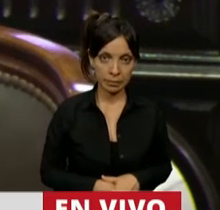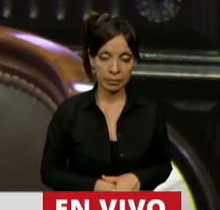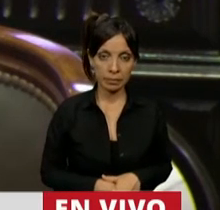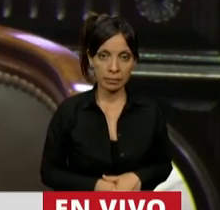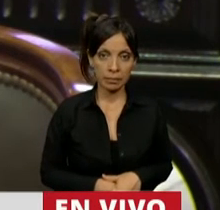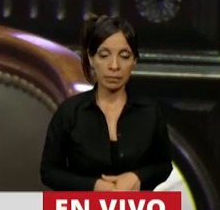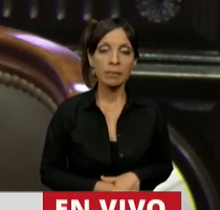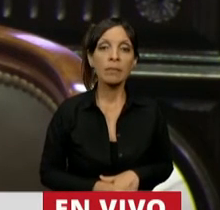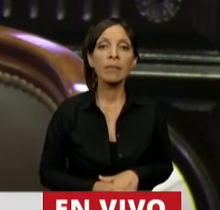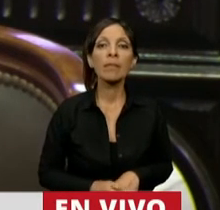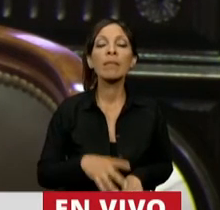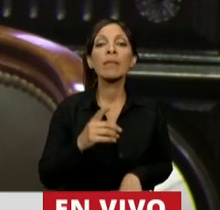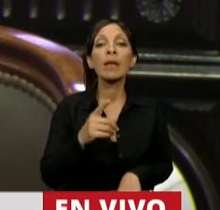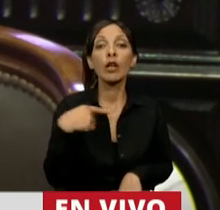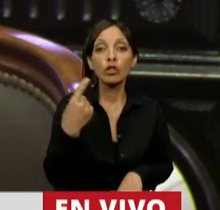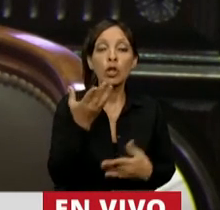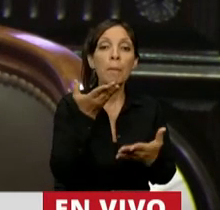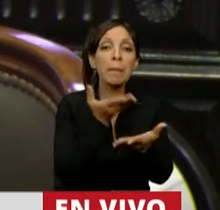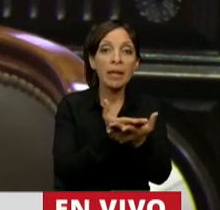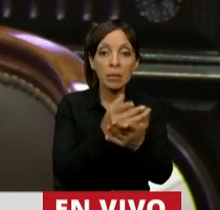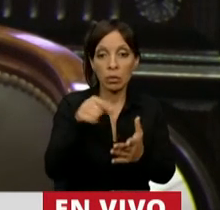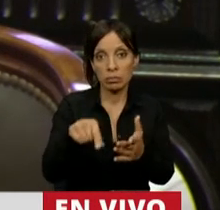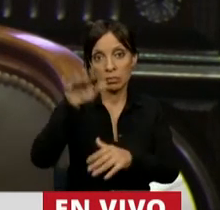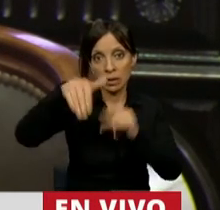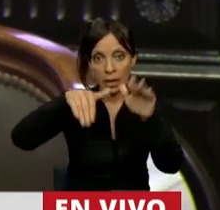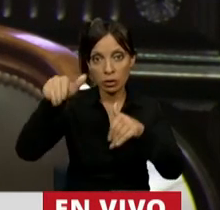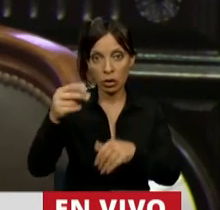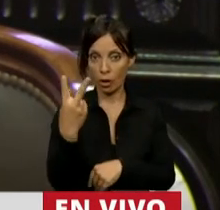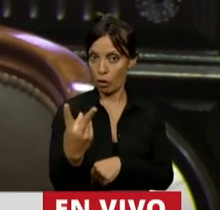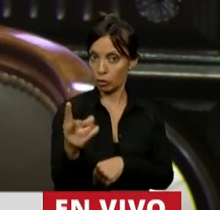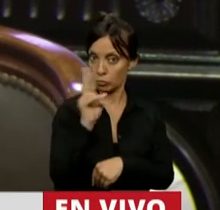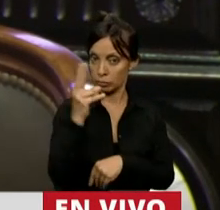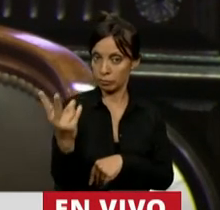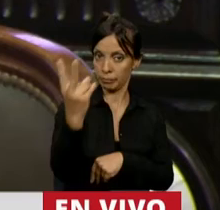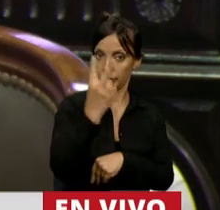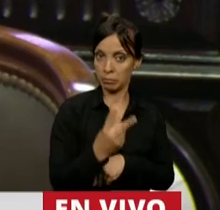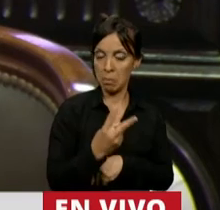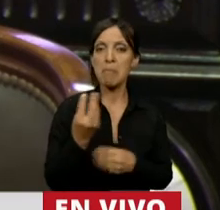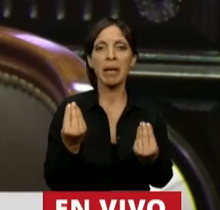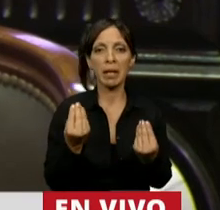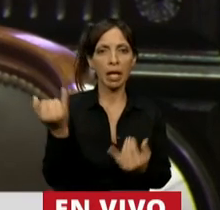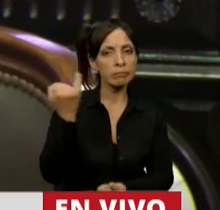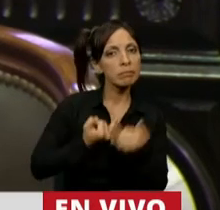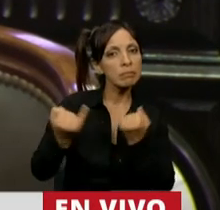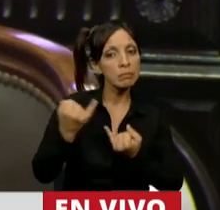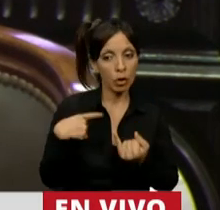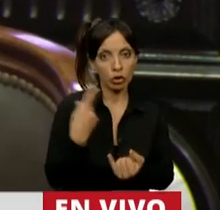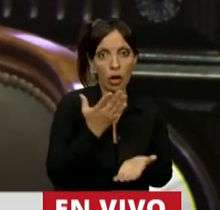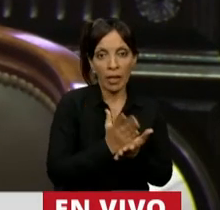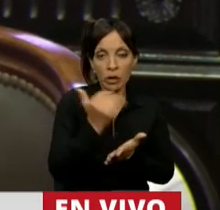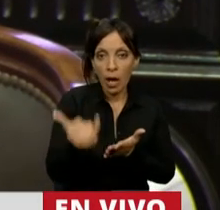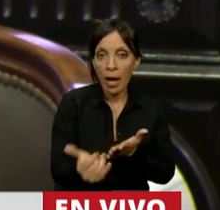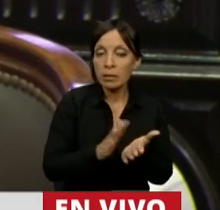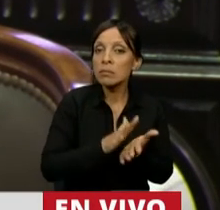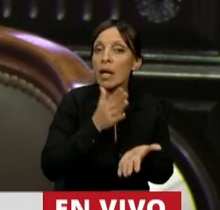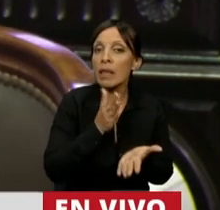Hemos presentado este pedido de citación para que nos informen, que es nuestro derecho como diputados, saber